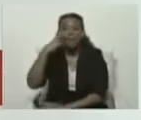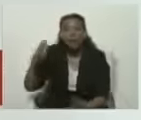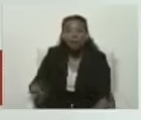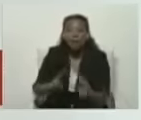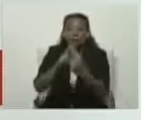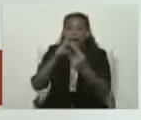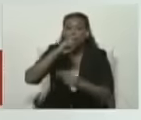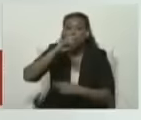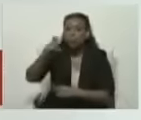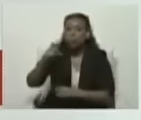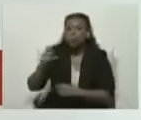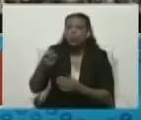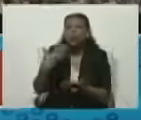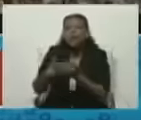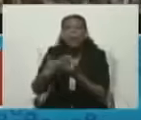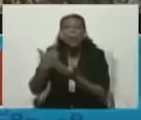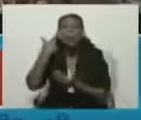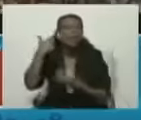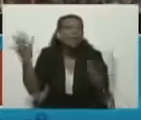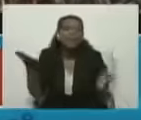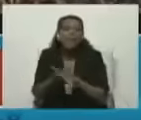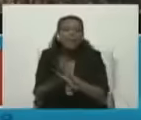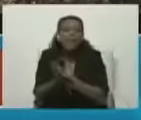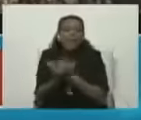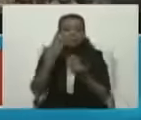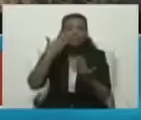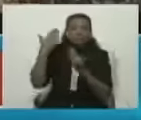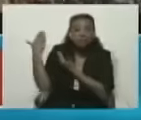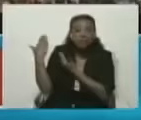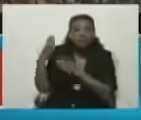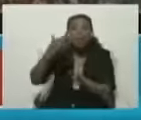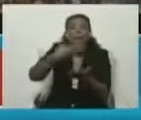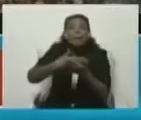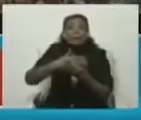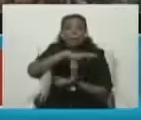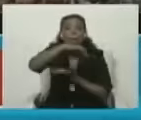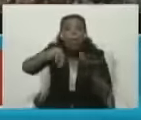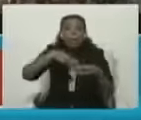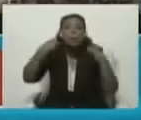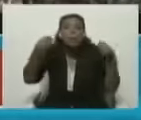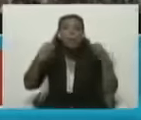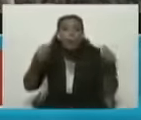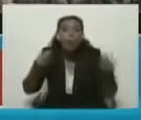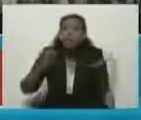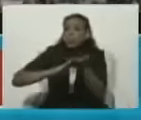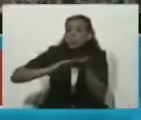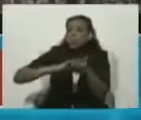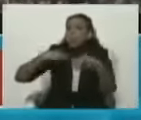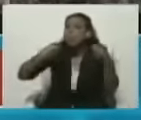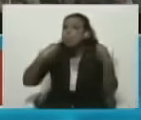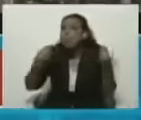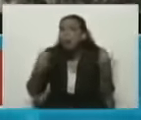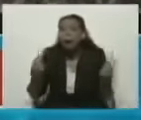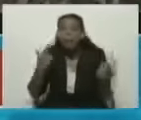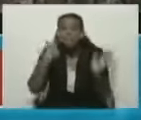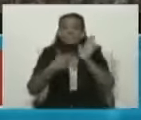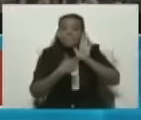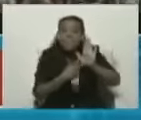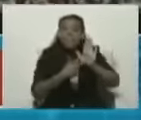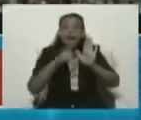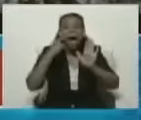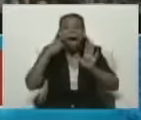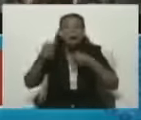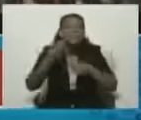Maduro, para escuchar sus propuestas, para escuchar sus planteamientos, para dibujar el